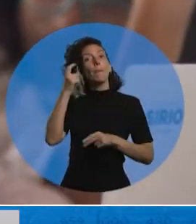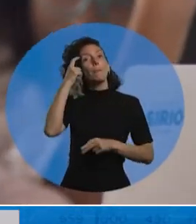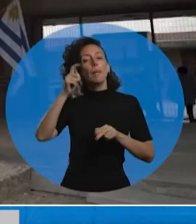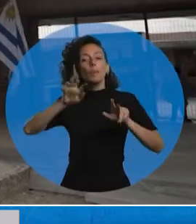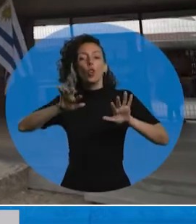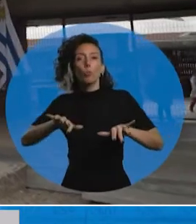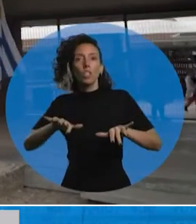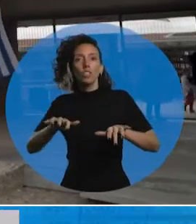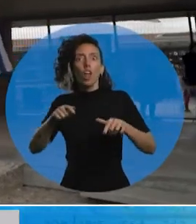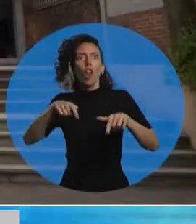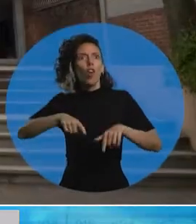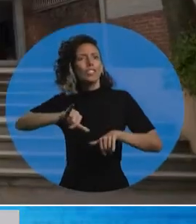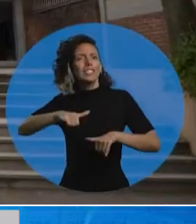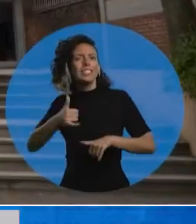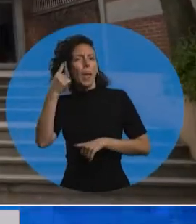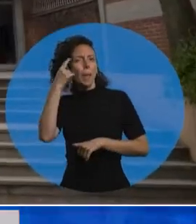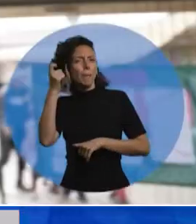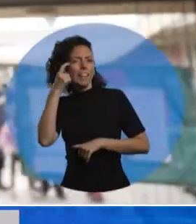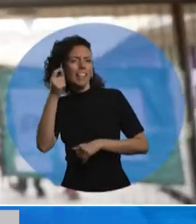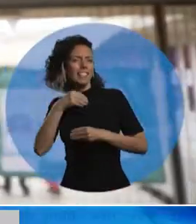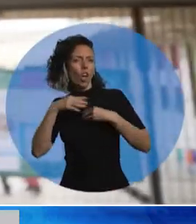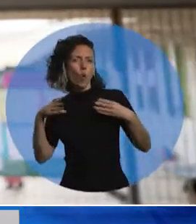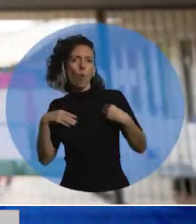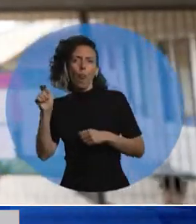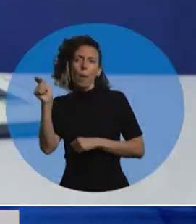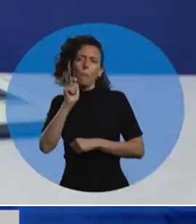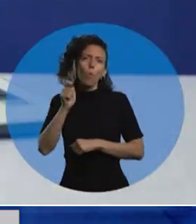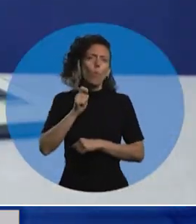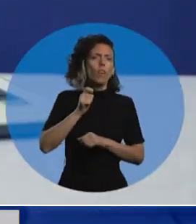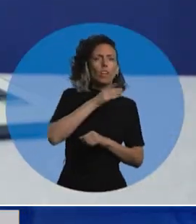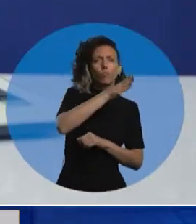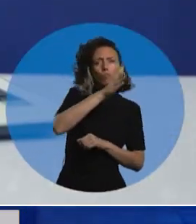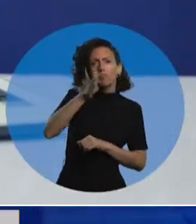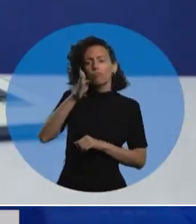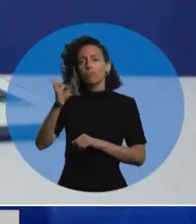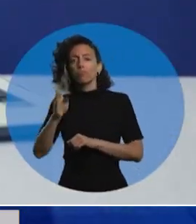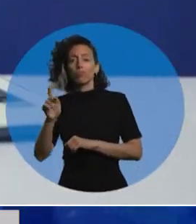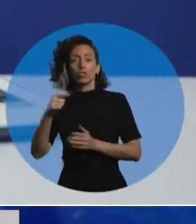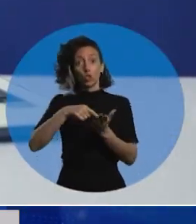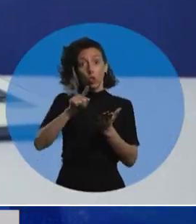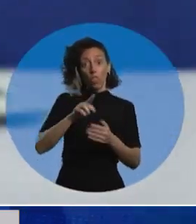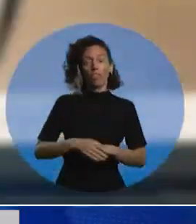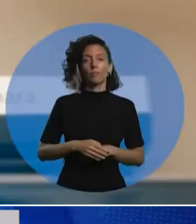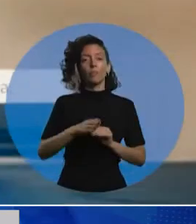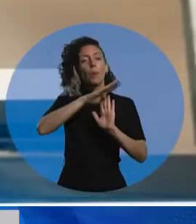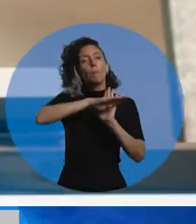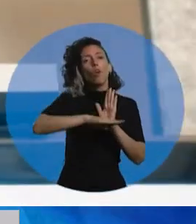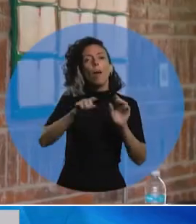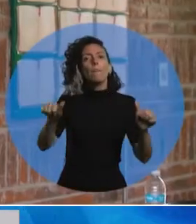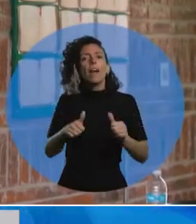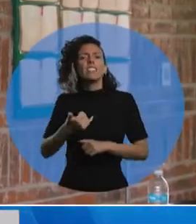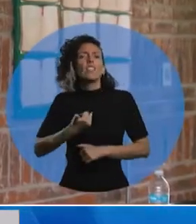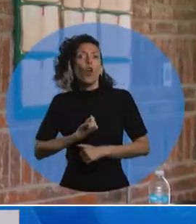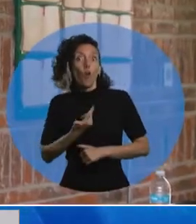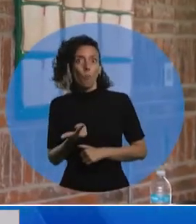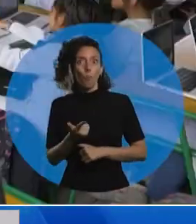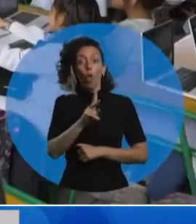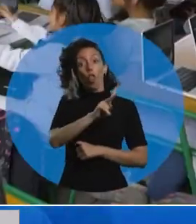ya hace un tiempo que venimos, digamos, con este... Con ese empuje, como con ese dicen. Empuje y con esa infraestructura también, con ese